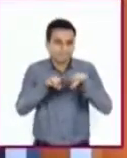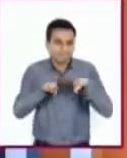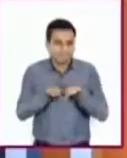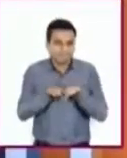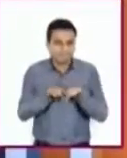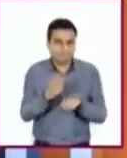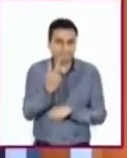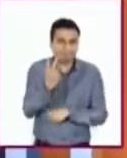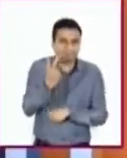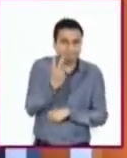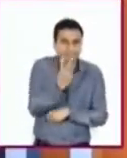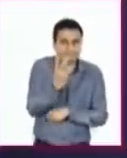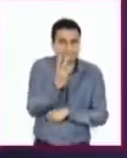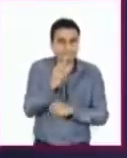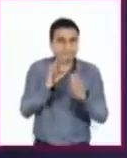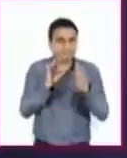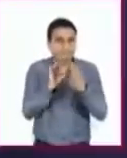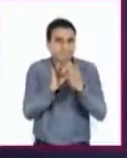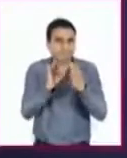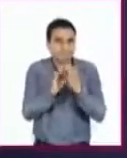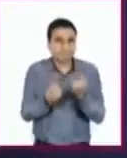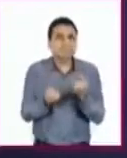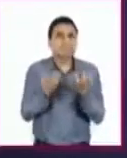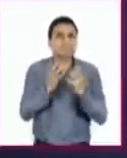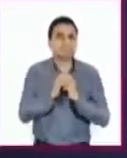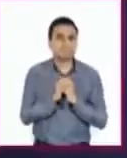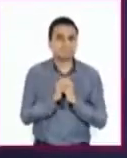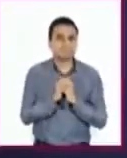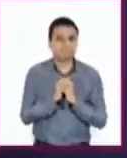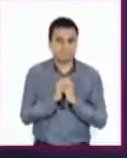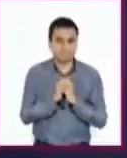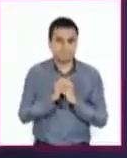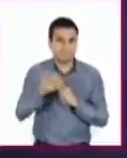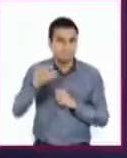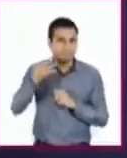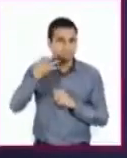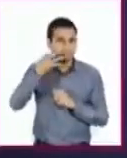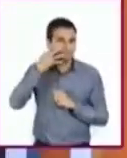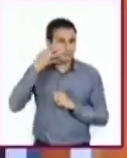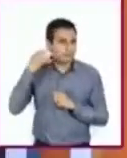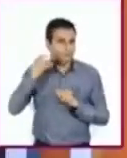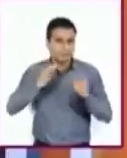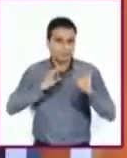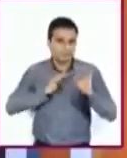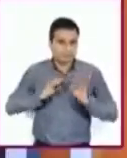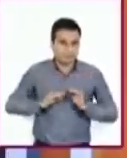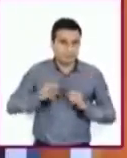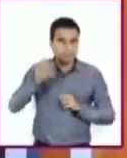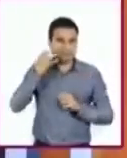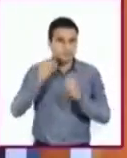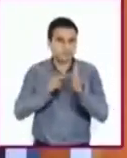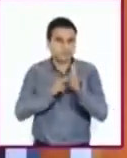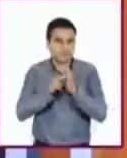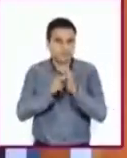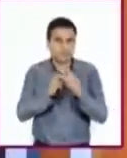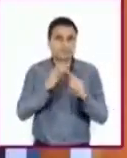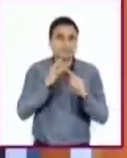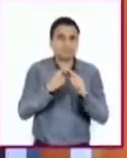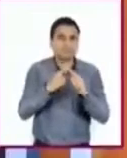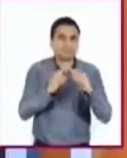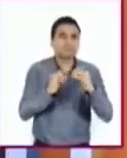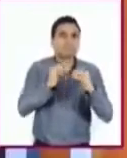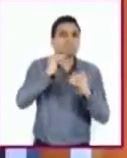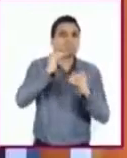dos equipos? ¿Será igual la diferencia de Jaguares menos Panteras que de Panteras menos